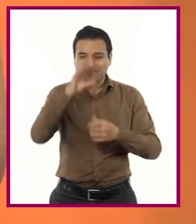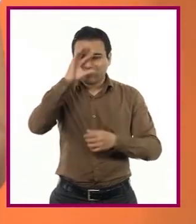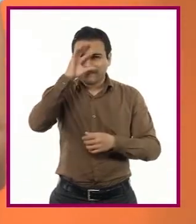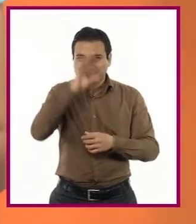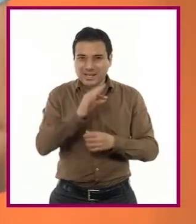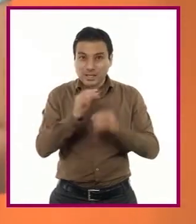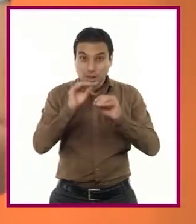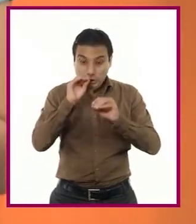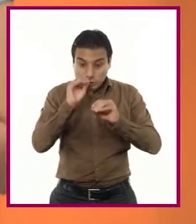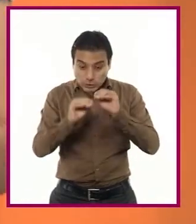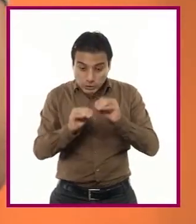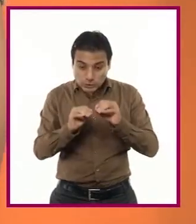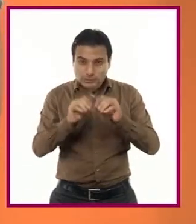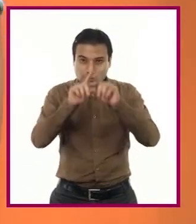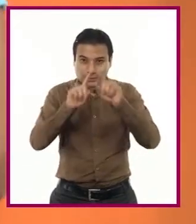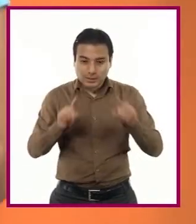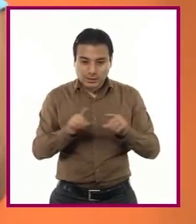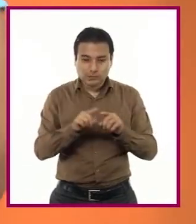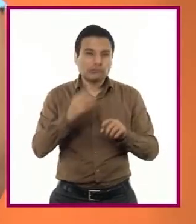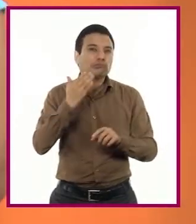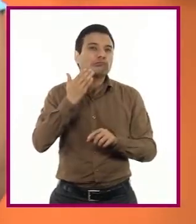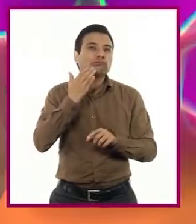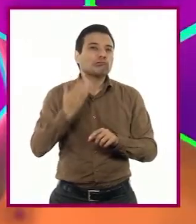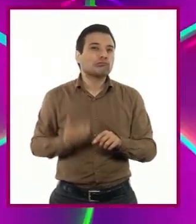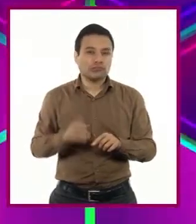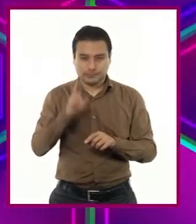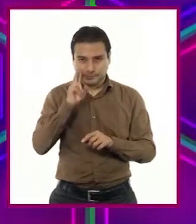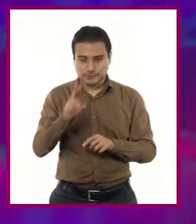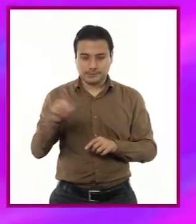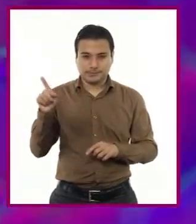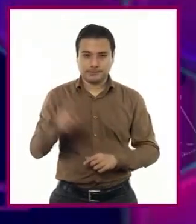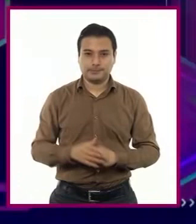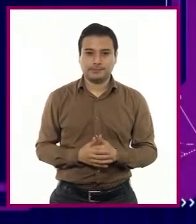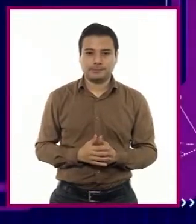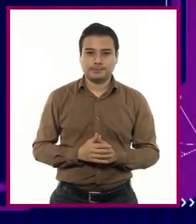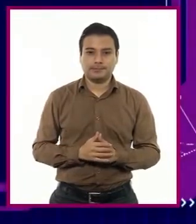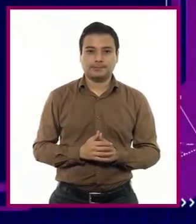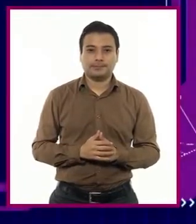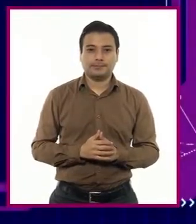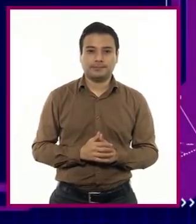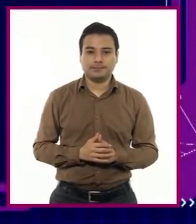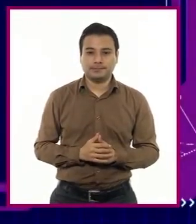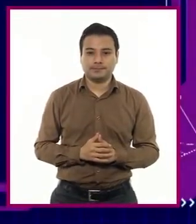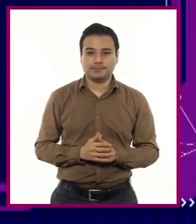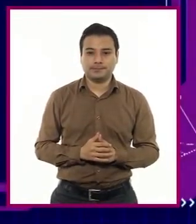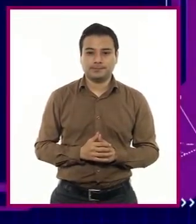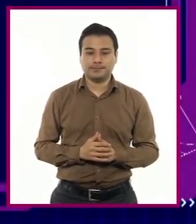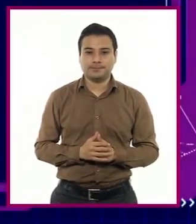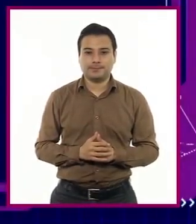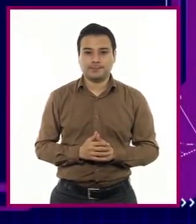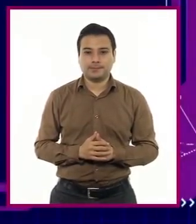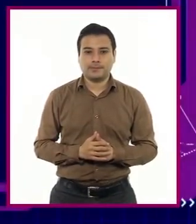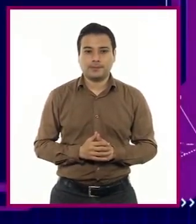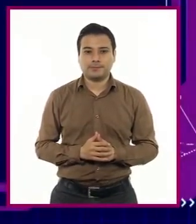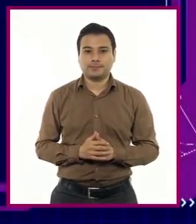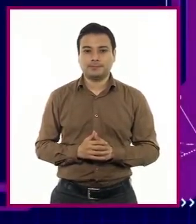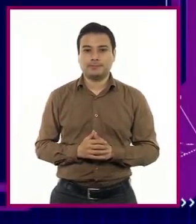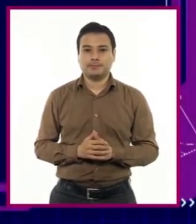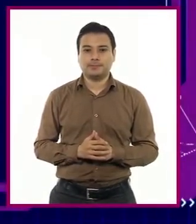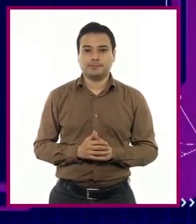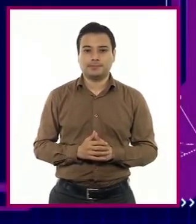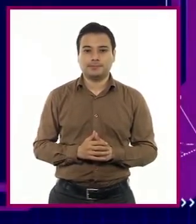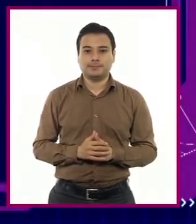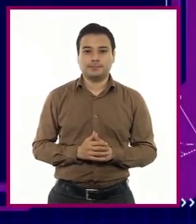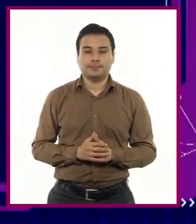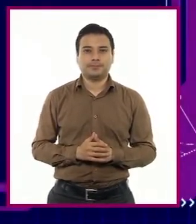los esperados. Veamos las siguientes imágenes. De acuerdo con la información que proporciona cada triángulo, ¿cuál